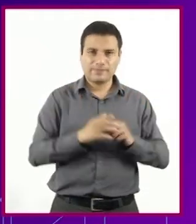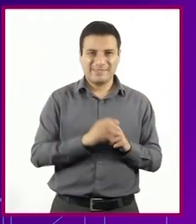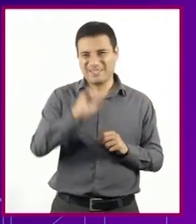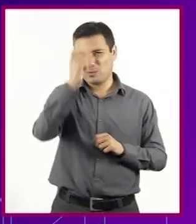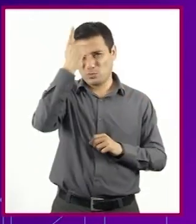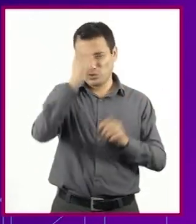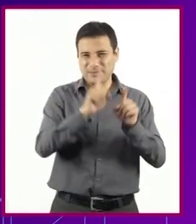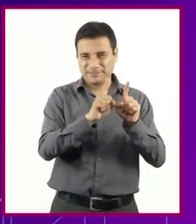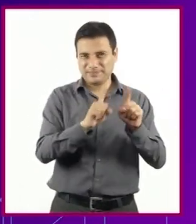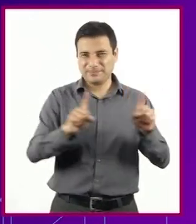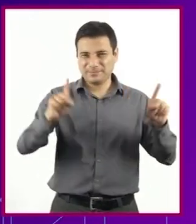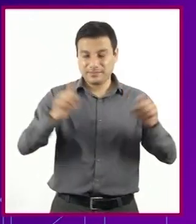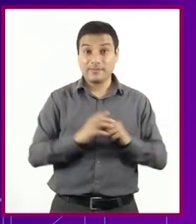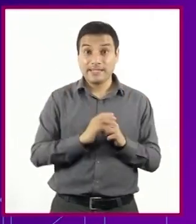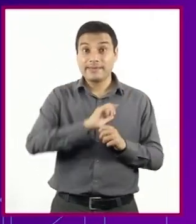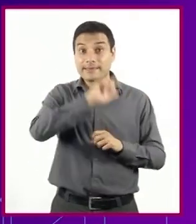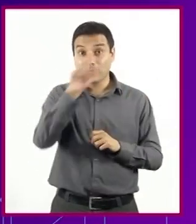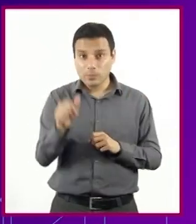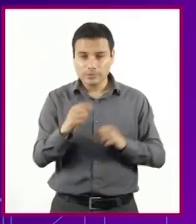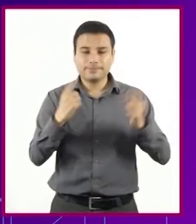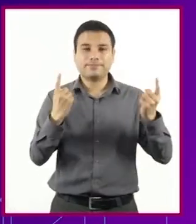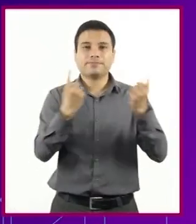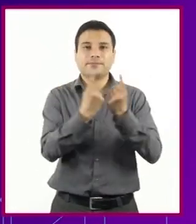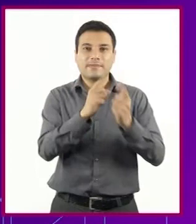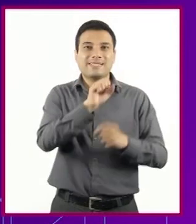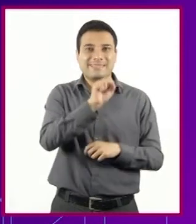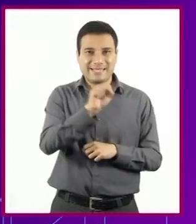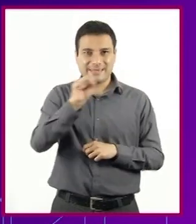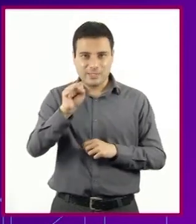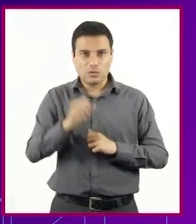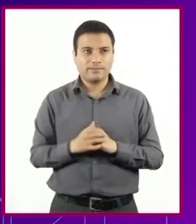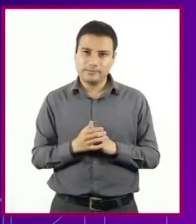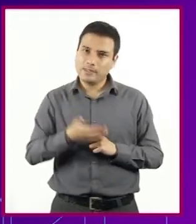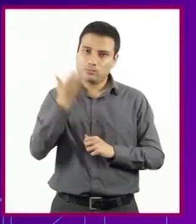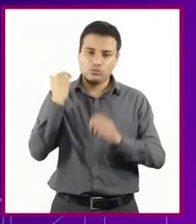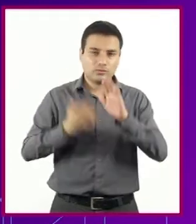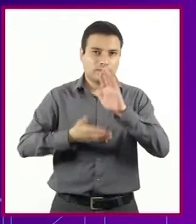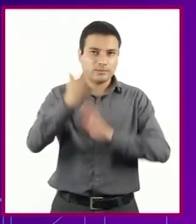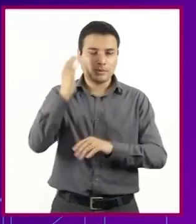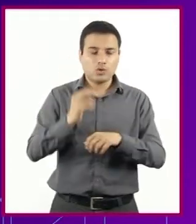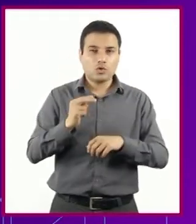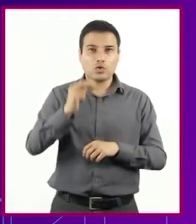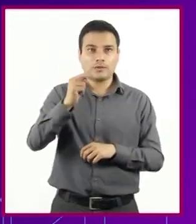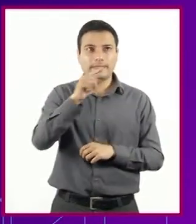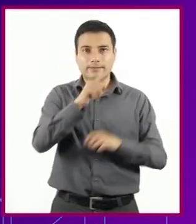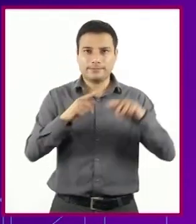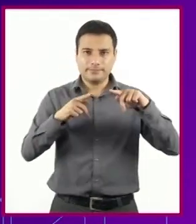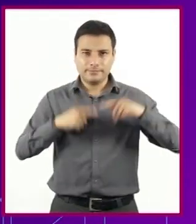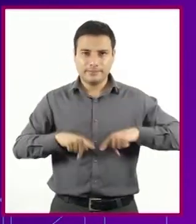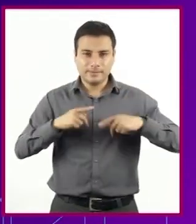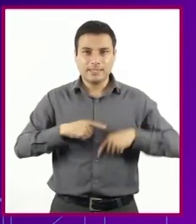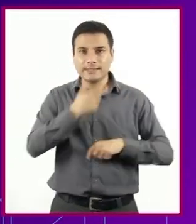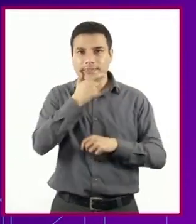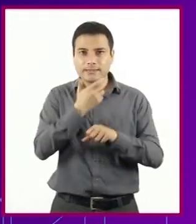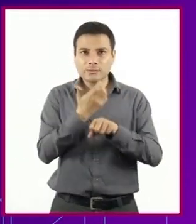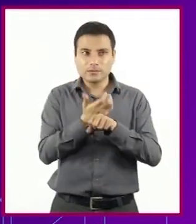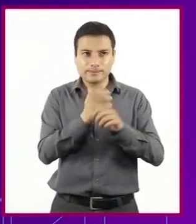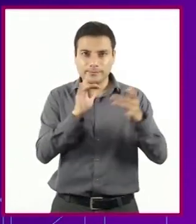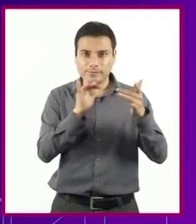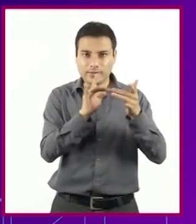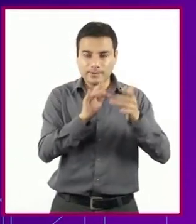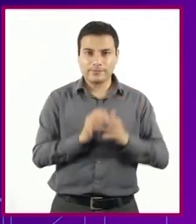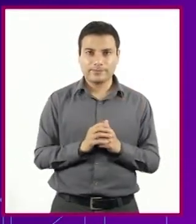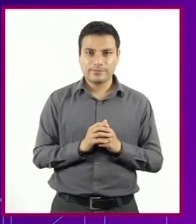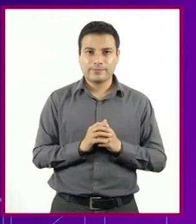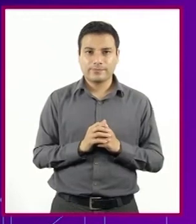Potosí. Después se encontraron en Saltillo con el plan de ir al norte y contactar a ingleses y estadounidenses.